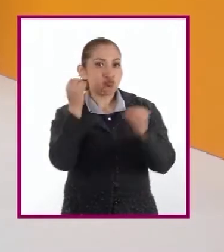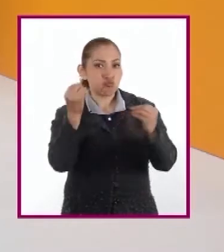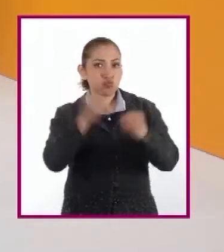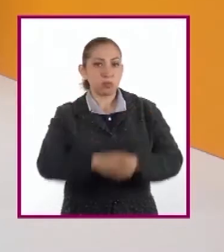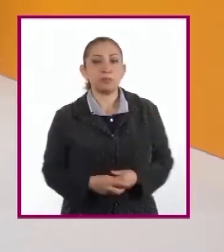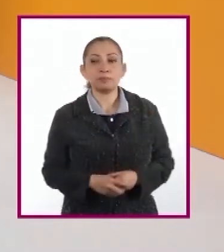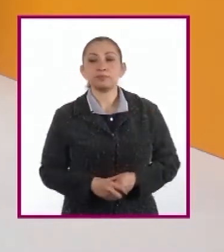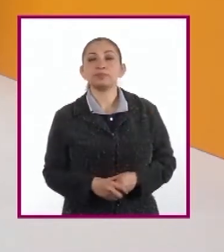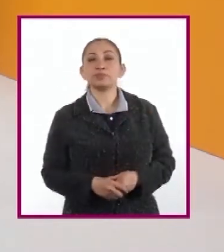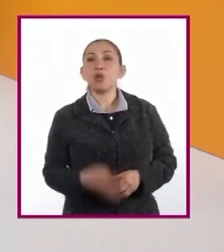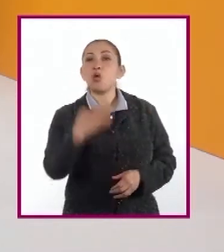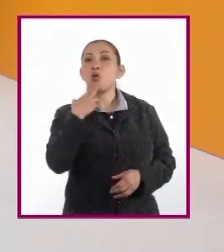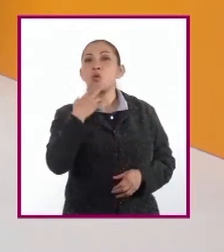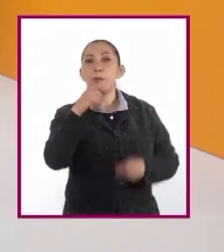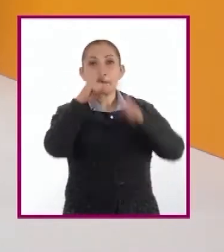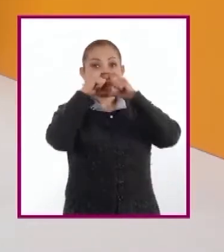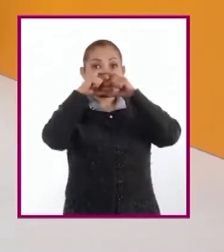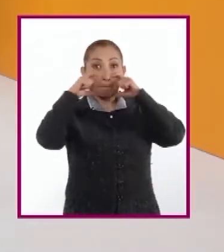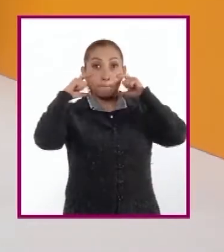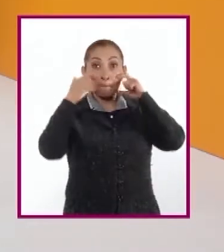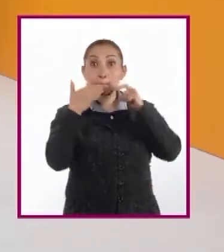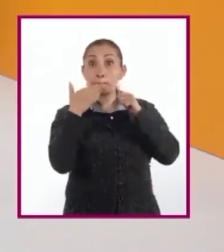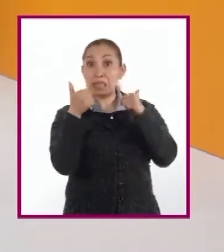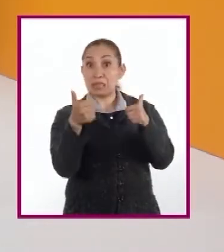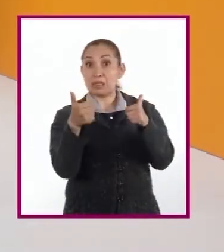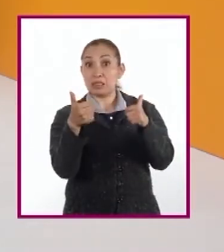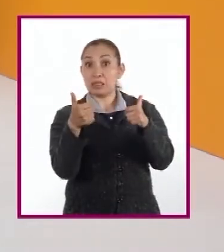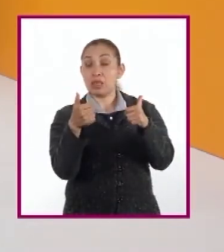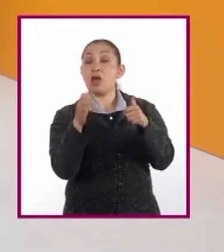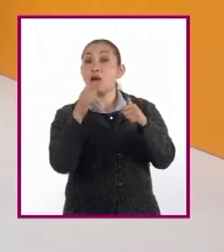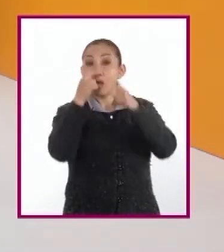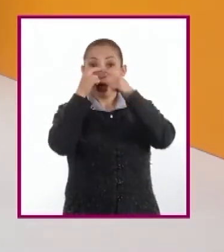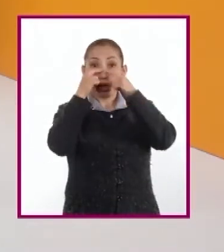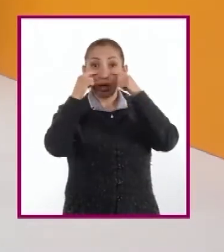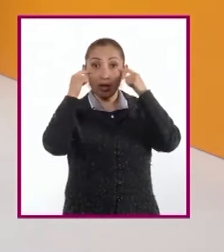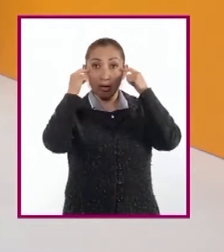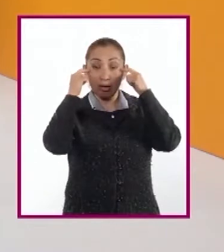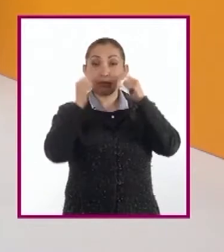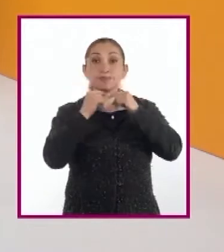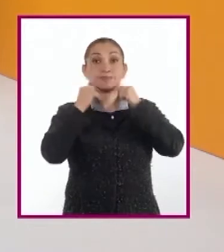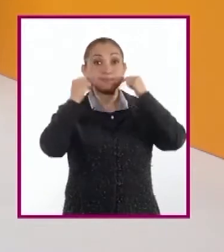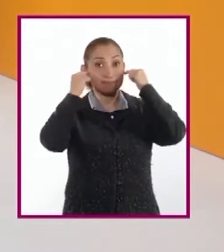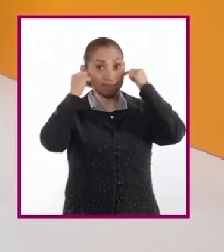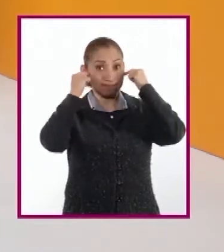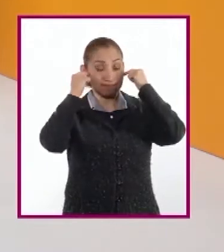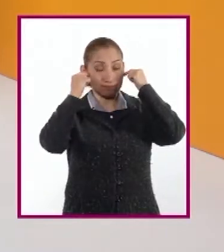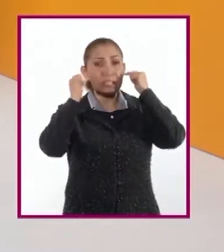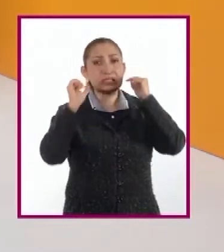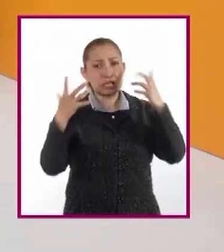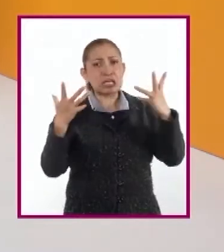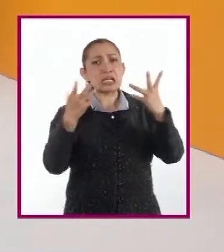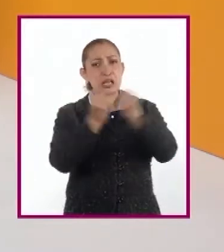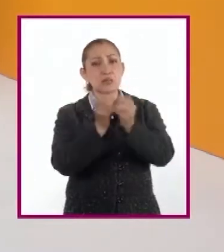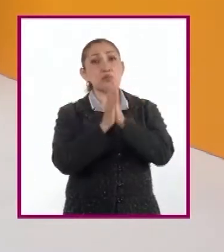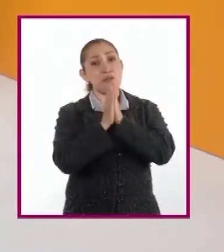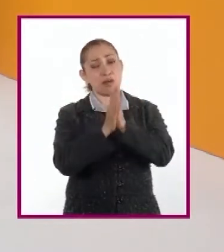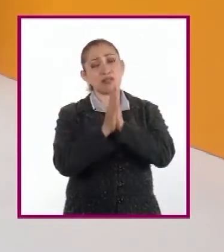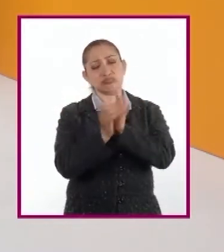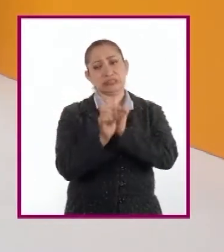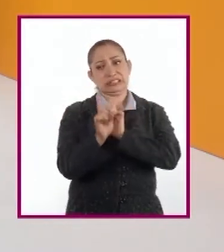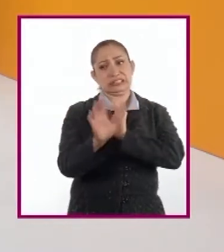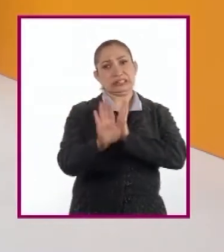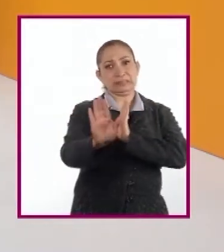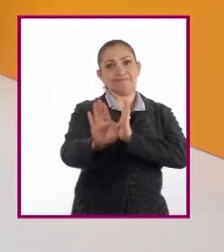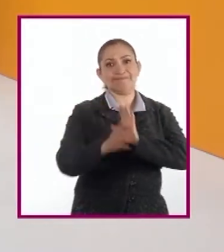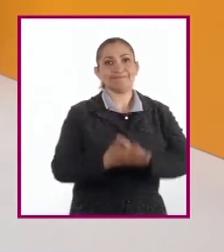jabón, usando el cubrebocas adecuadamente, de forma que cubra nariz y boca. Y aunque juntos, guardar y pedir la